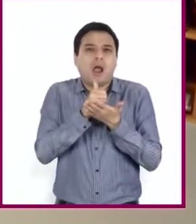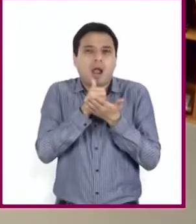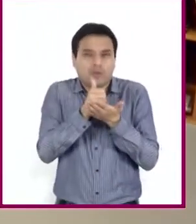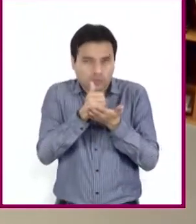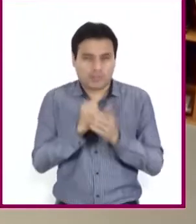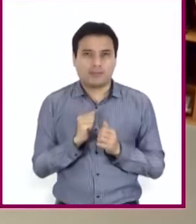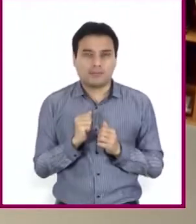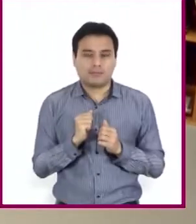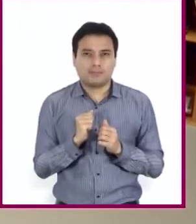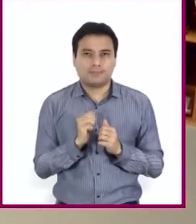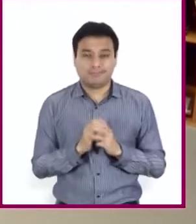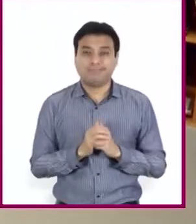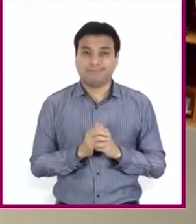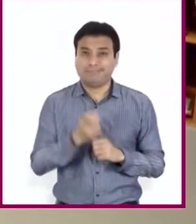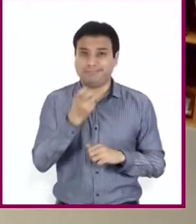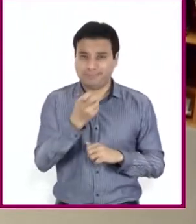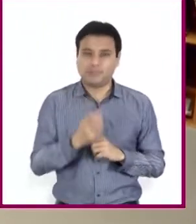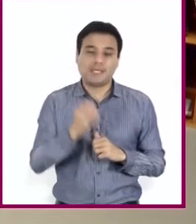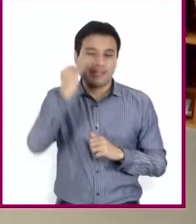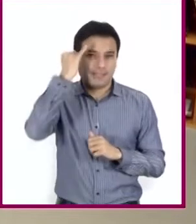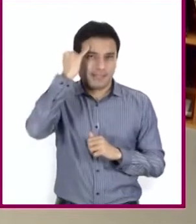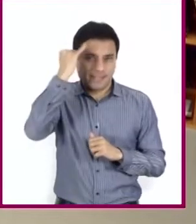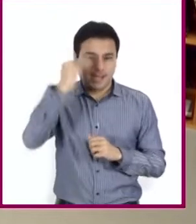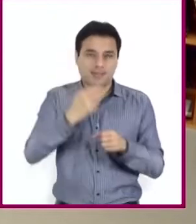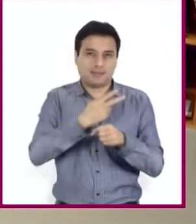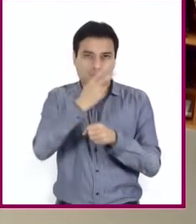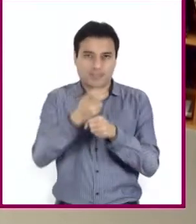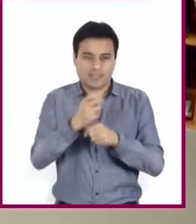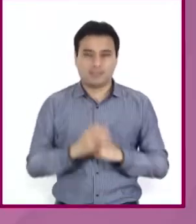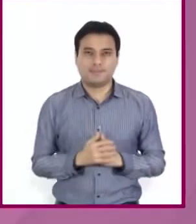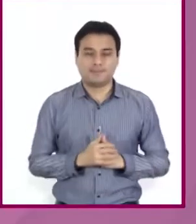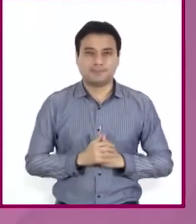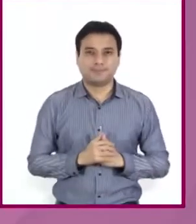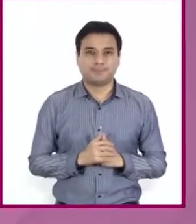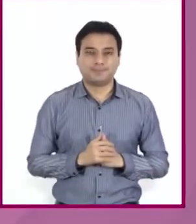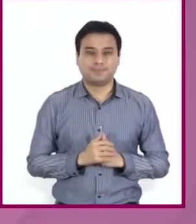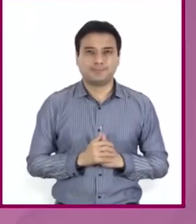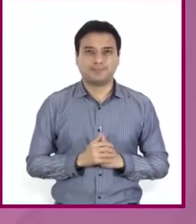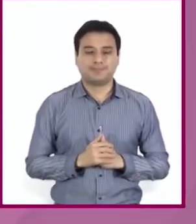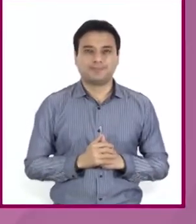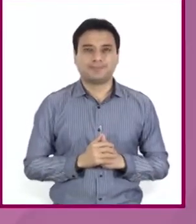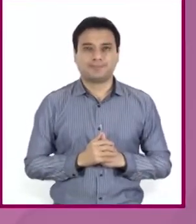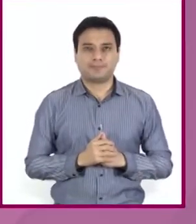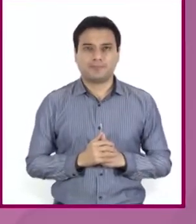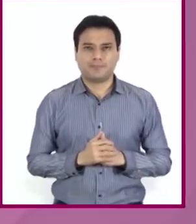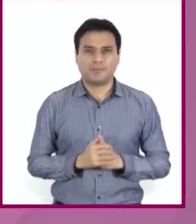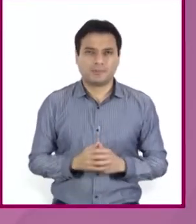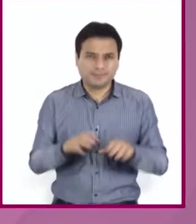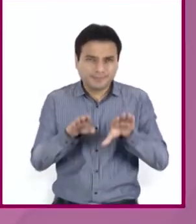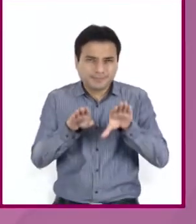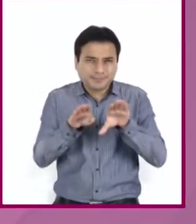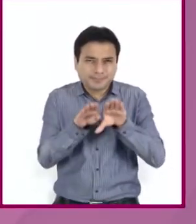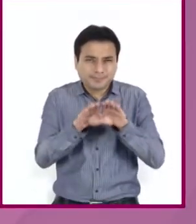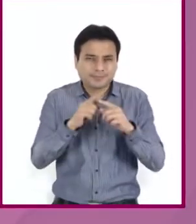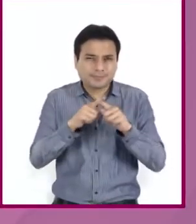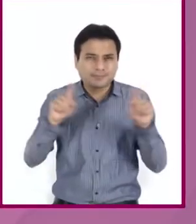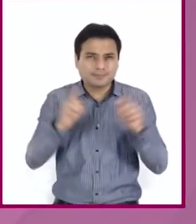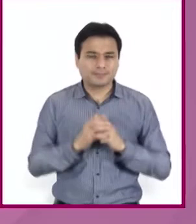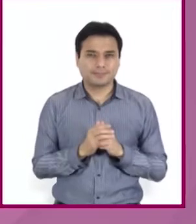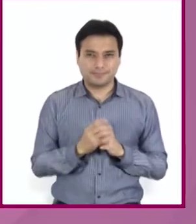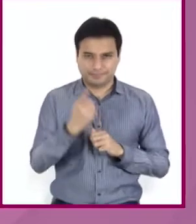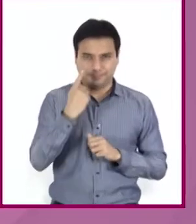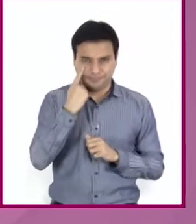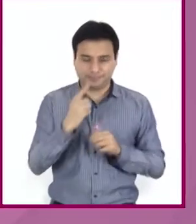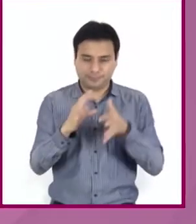lo tanto, se trata de ideas secundarias. Para diferenciarlas y que no nos confundamos,